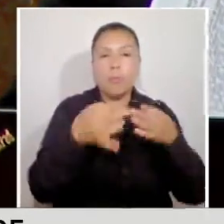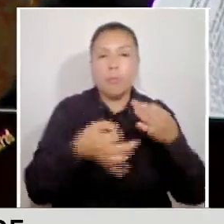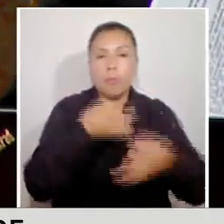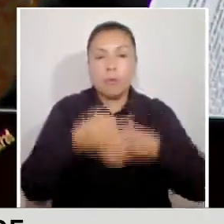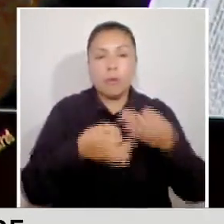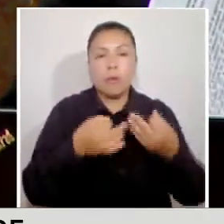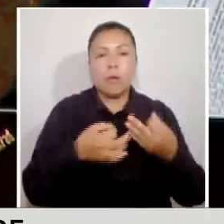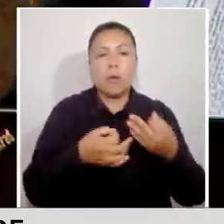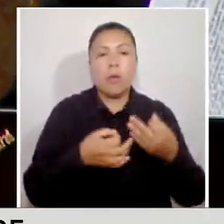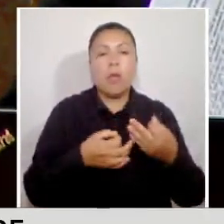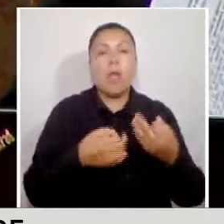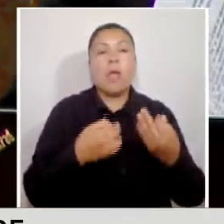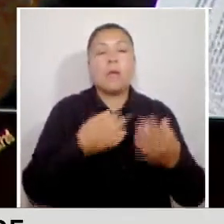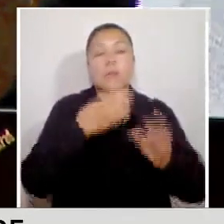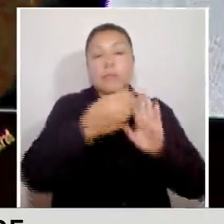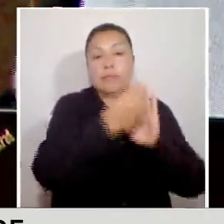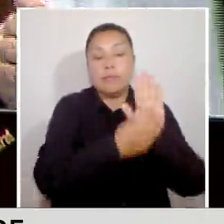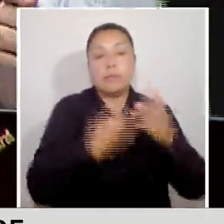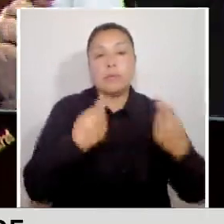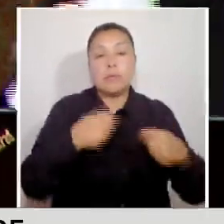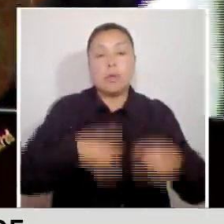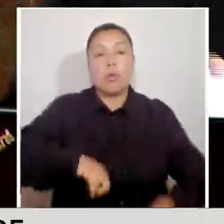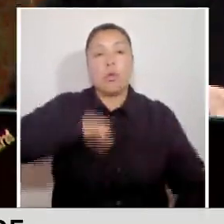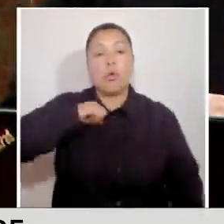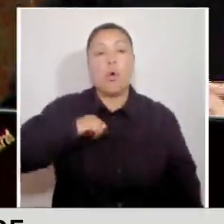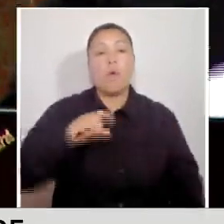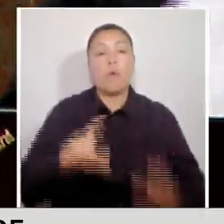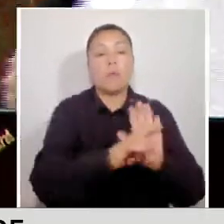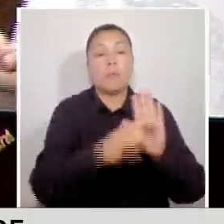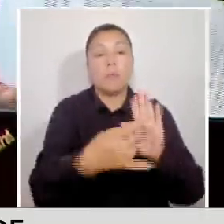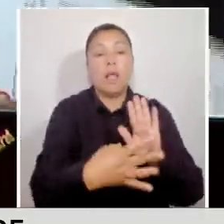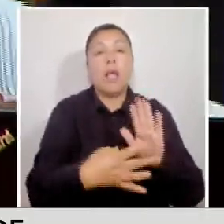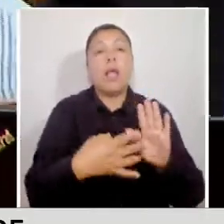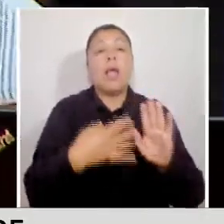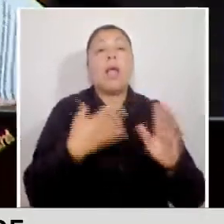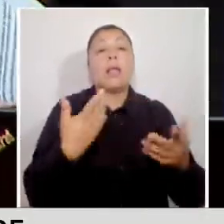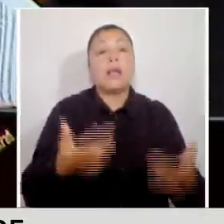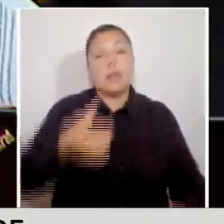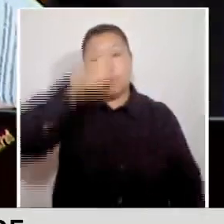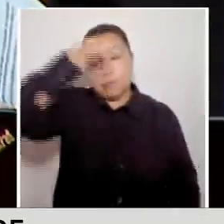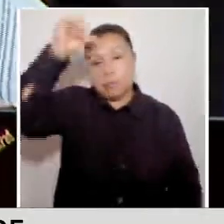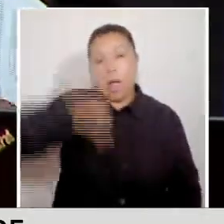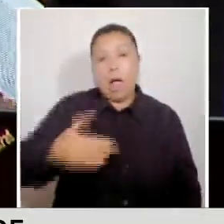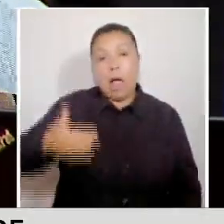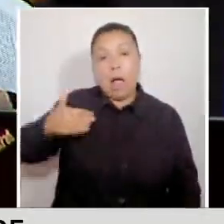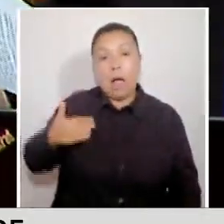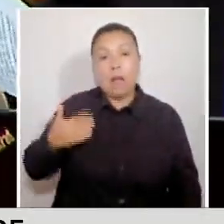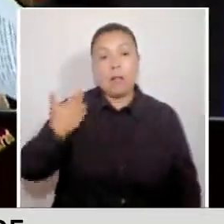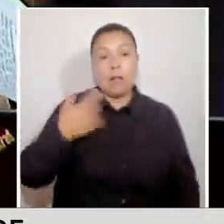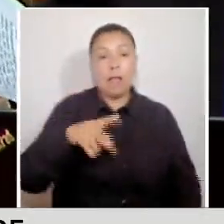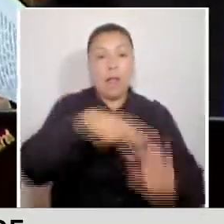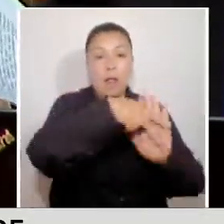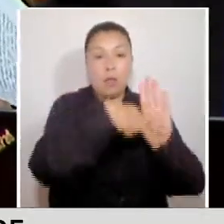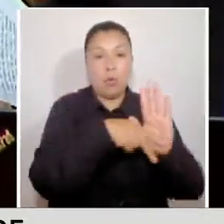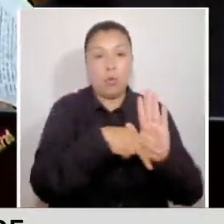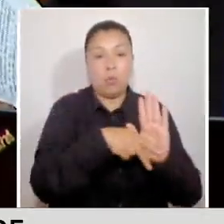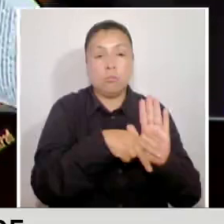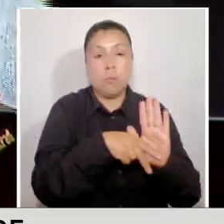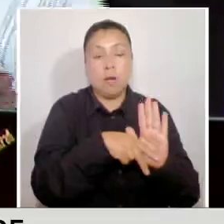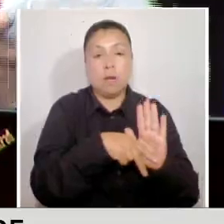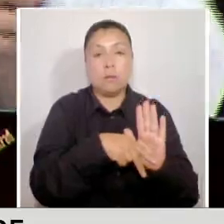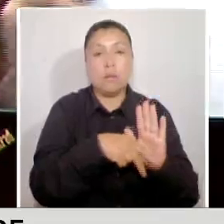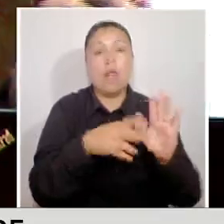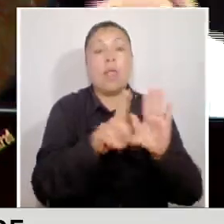incisos precedentes tratándose de adolescentes infractores que hubieren sido sancionados previamente de conformidad a las normas a las normas de esta